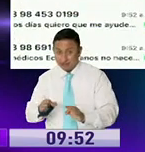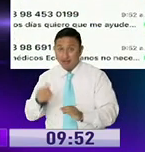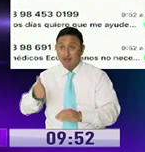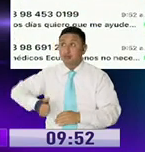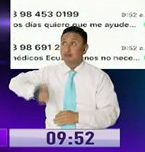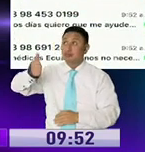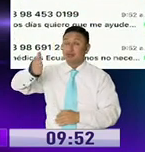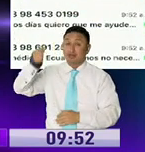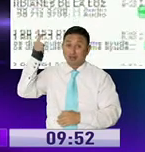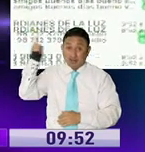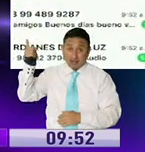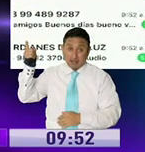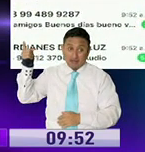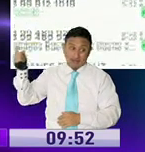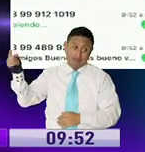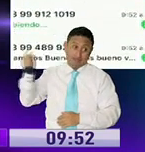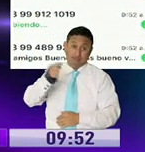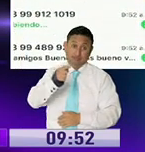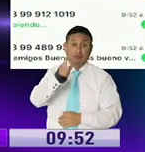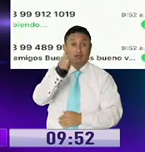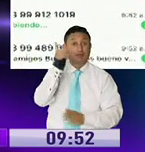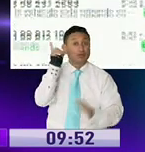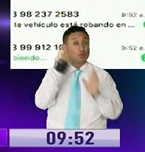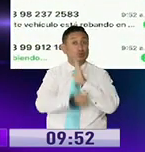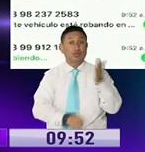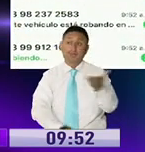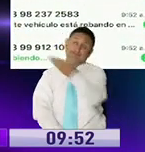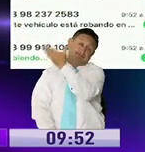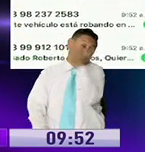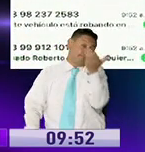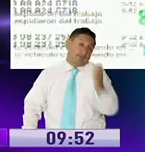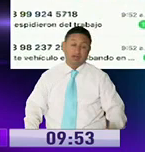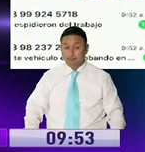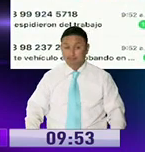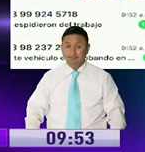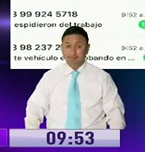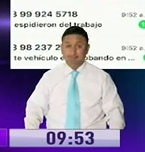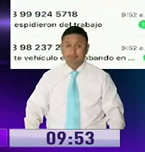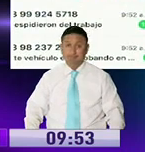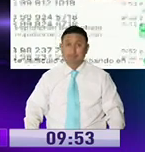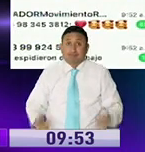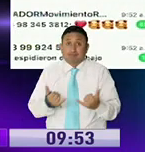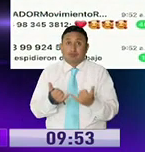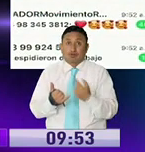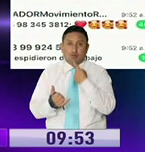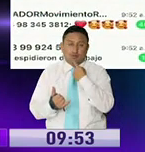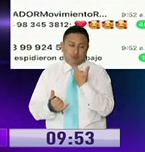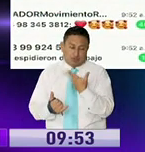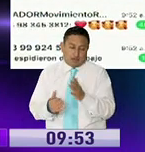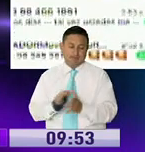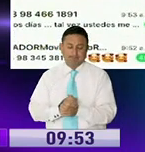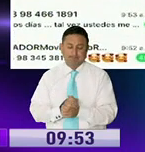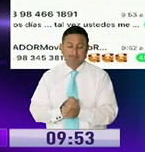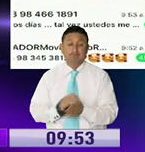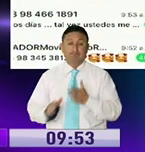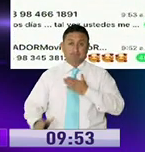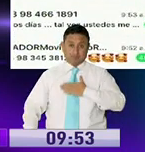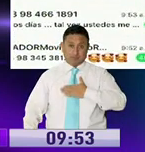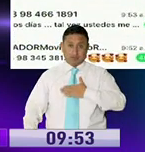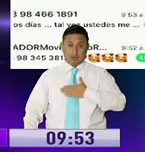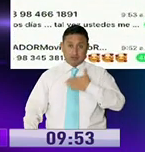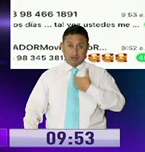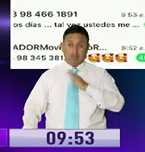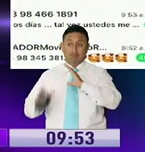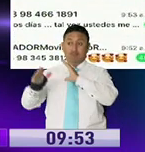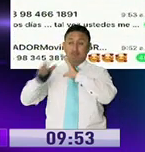gubernamentales, hay que acatar, o sea, hay que denunciar. O sea, lo cierto es, yo les puedo decir, a mí me han